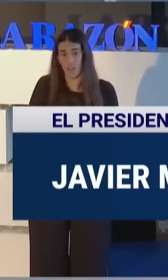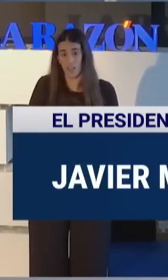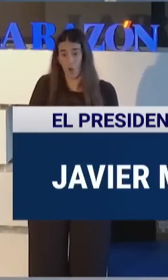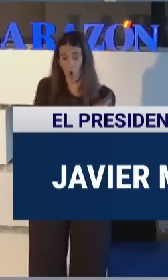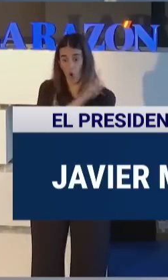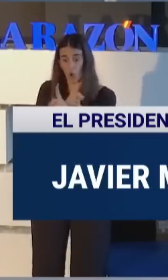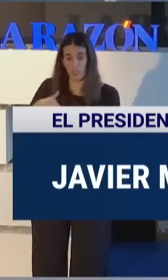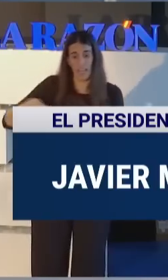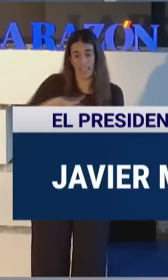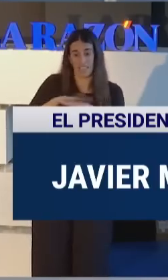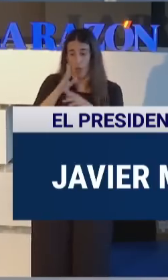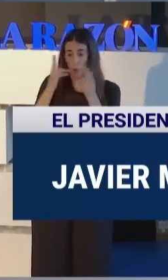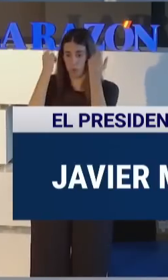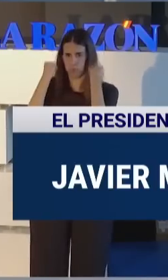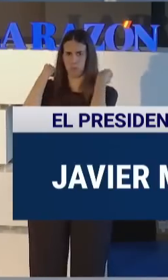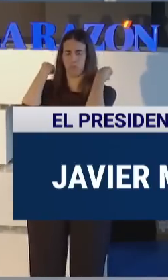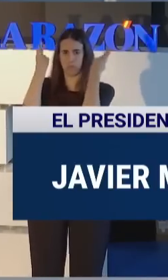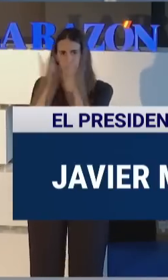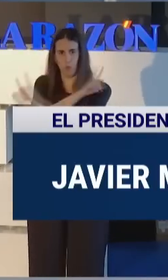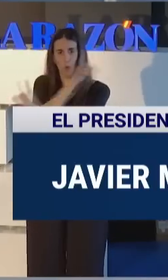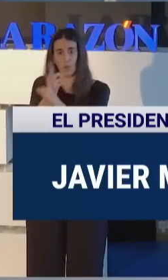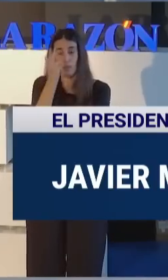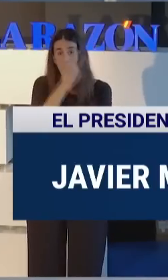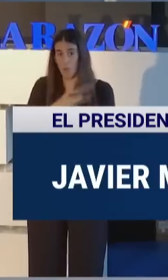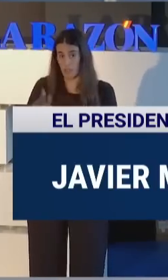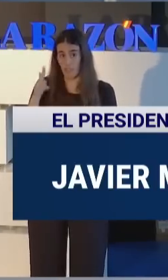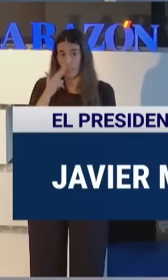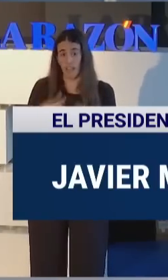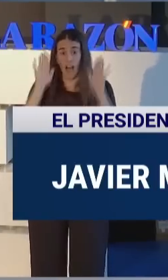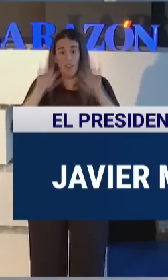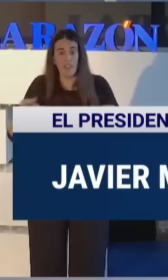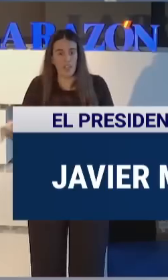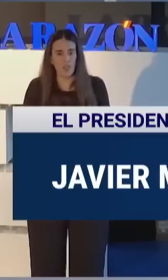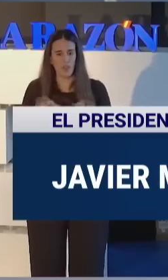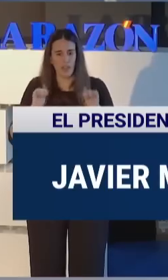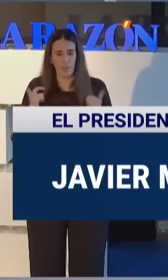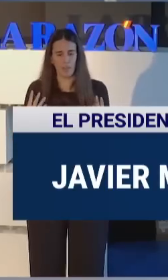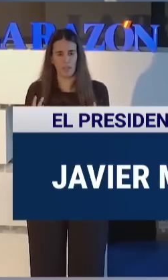Estado a la política, las sociedades florecen.